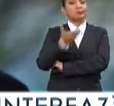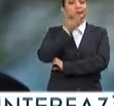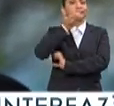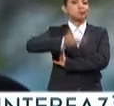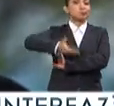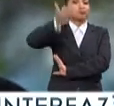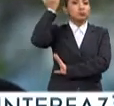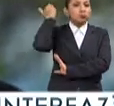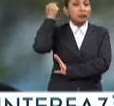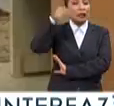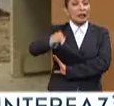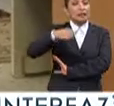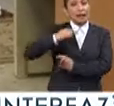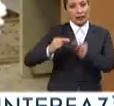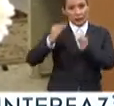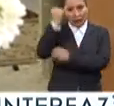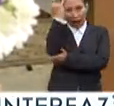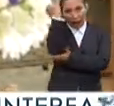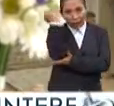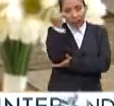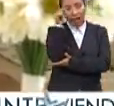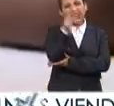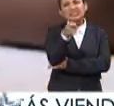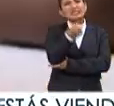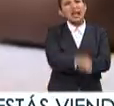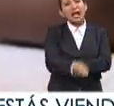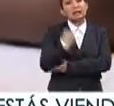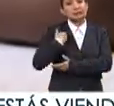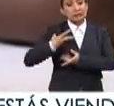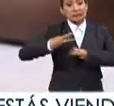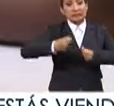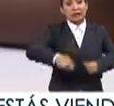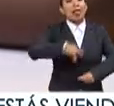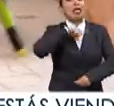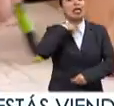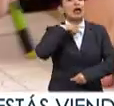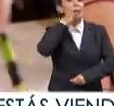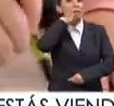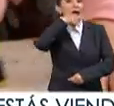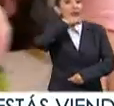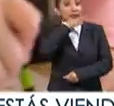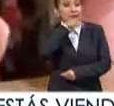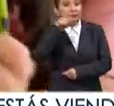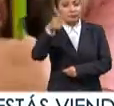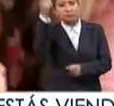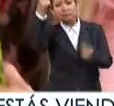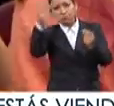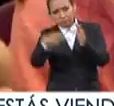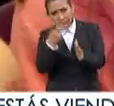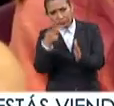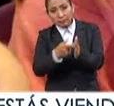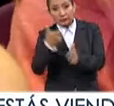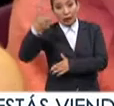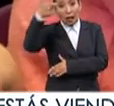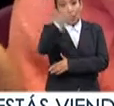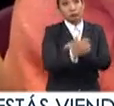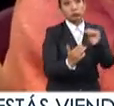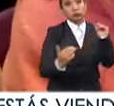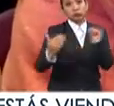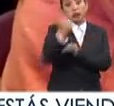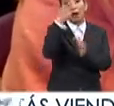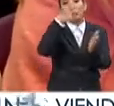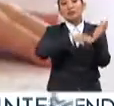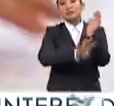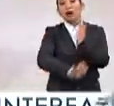tradicionalmente este nivel educativo significa una fuerte inversión para los padres en algunos casos las cuotas ascienden